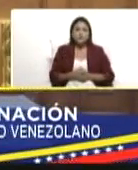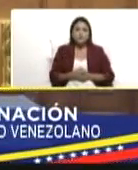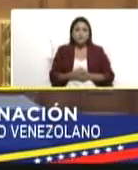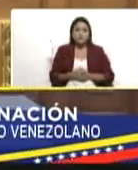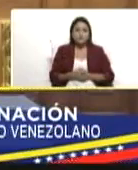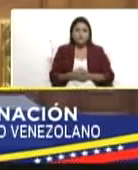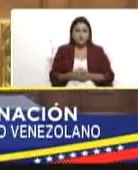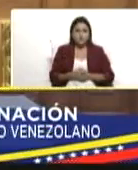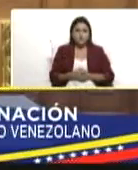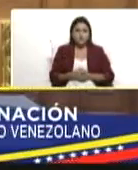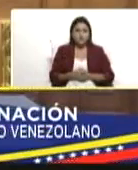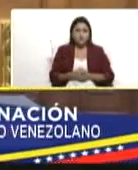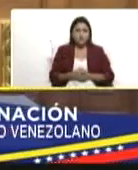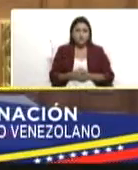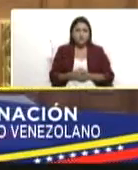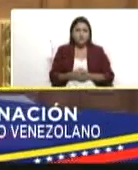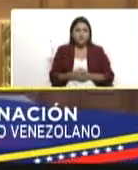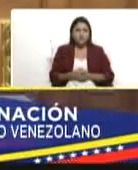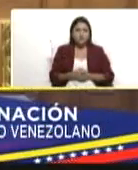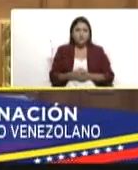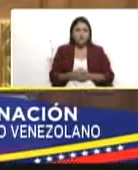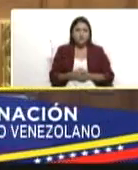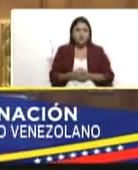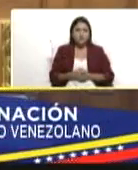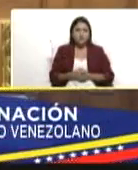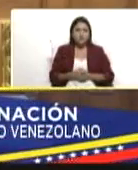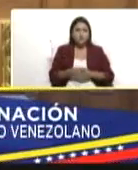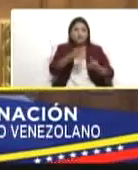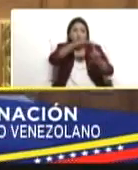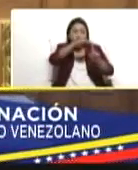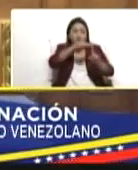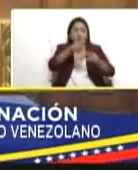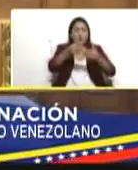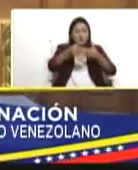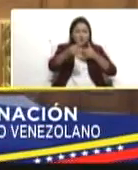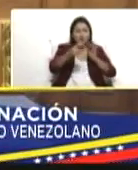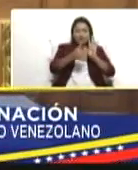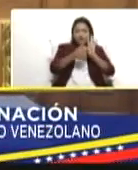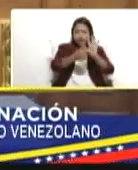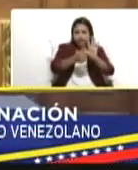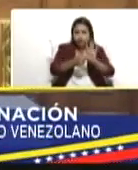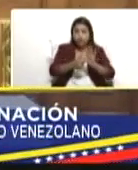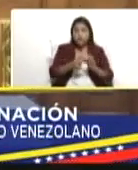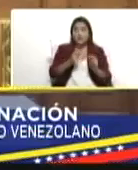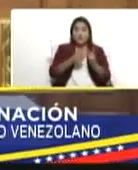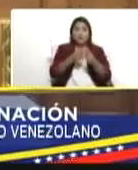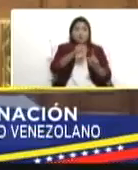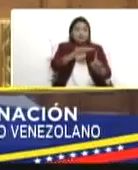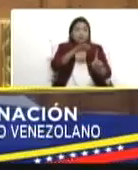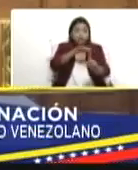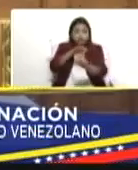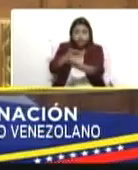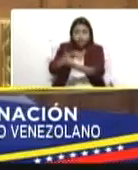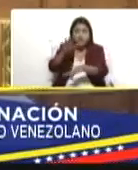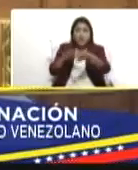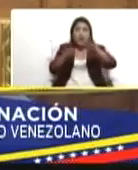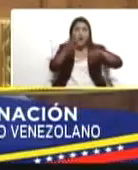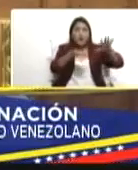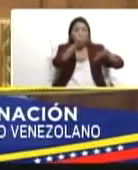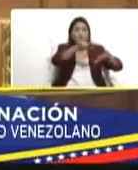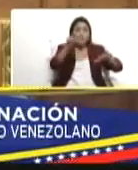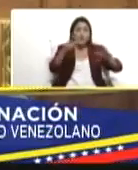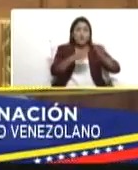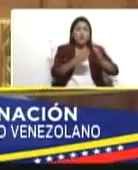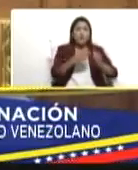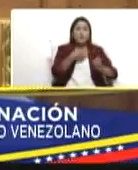izquierda Cómo se sabrá en su momento y empezaron a utilizar algunas vocerías del partido